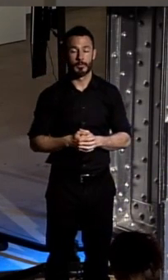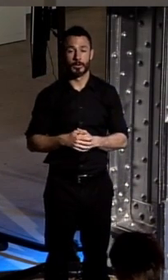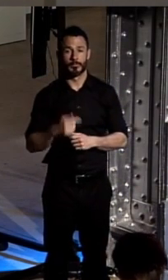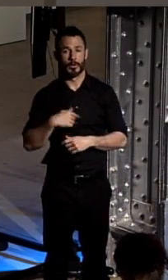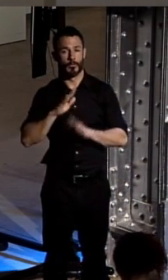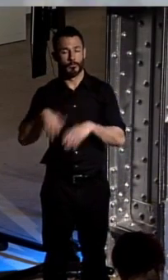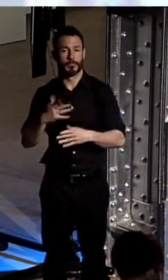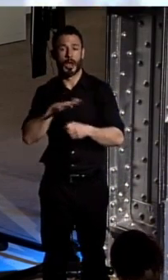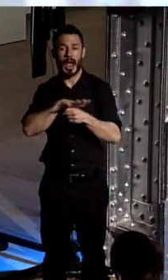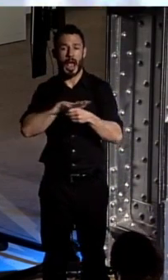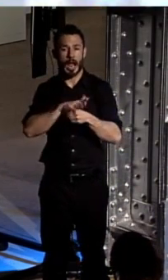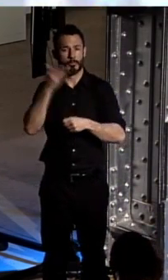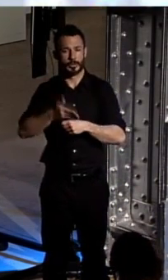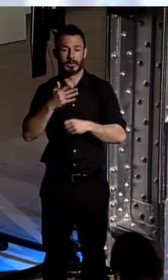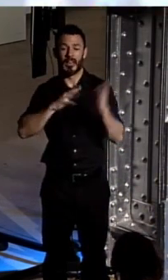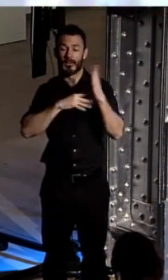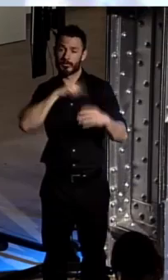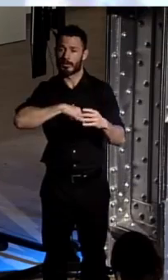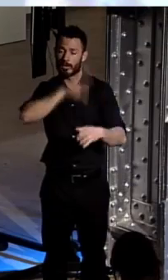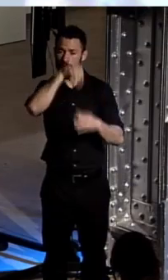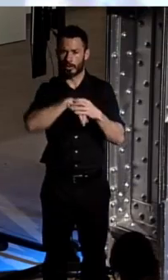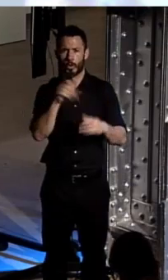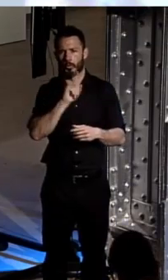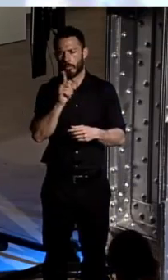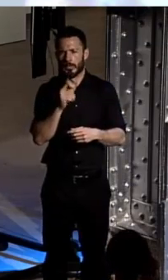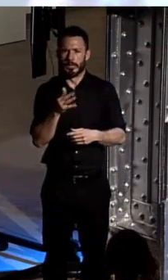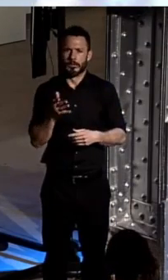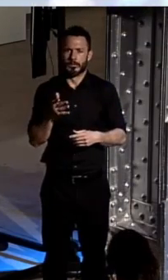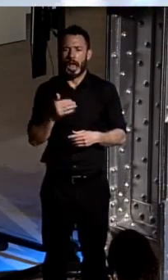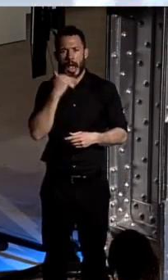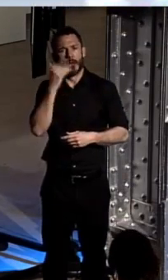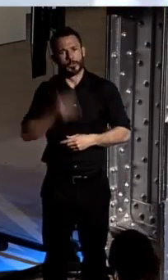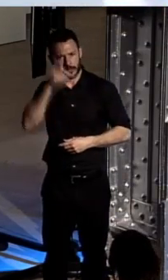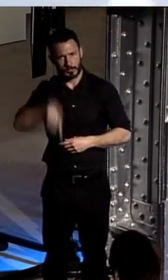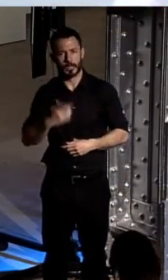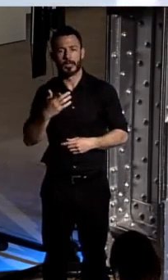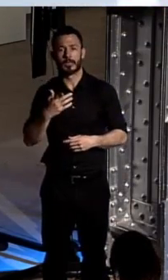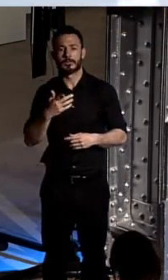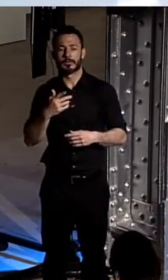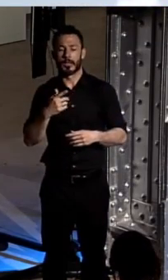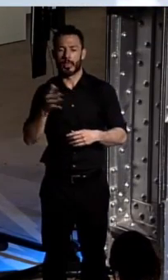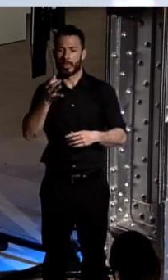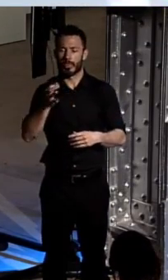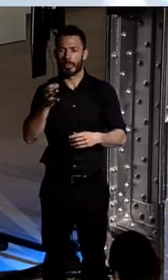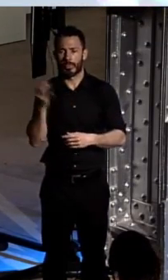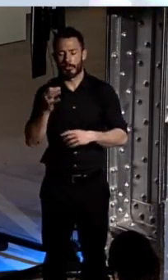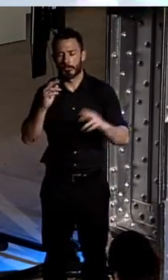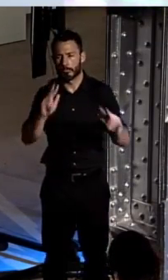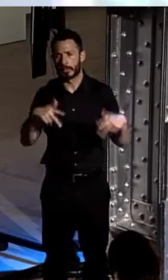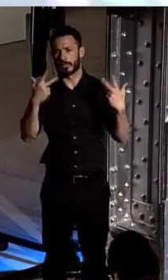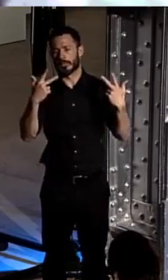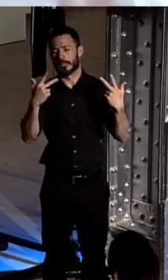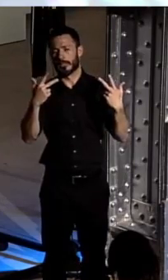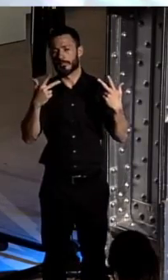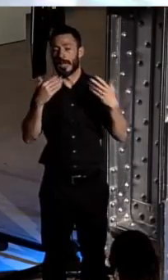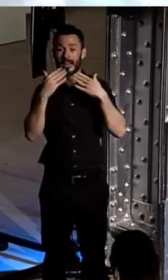muy importante que no entra dentro de la informática afectiva per se quizás, pero que es fundamental, y es el permitirnos comunicarnos